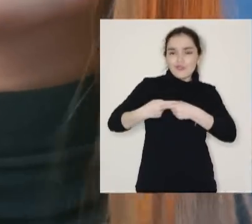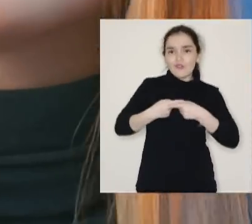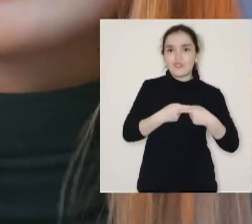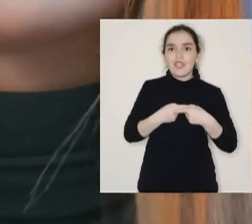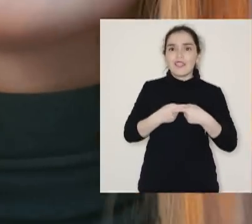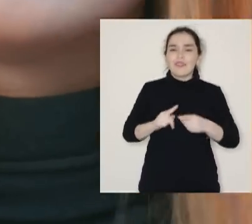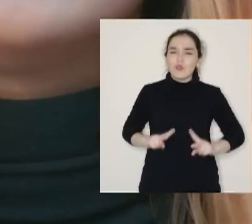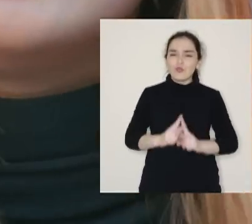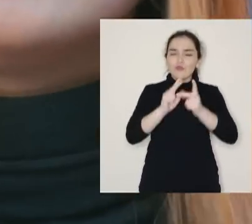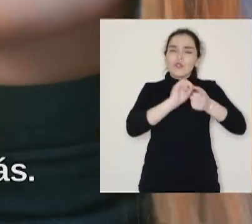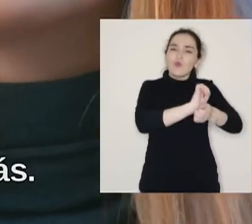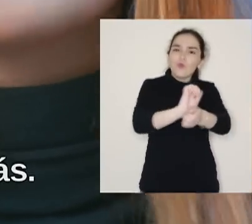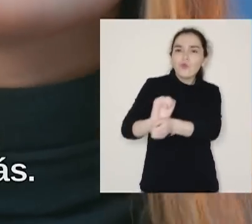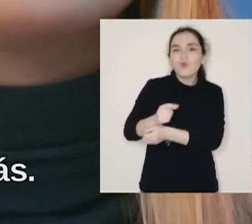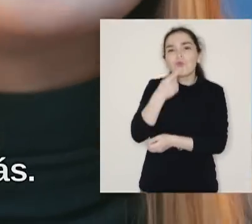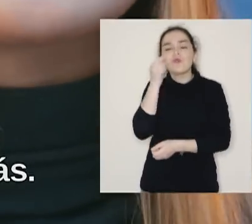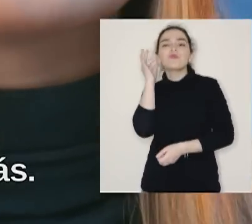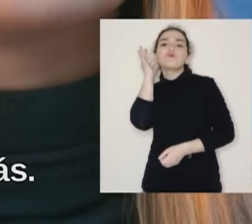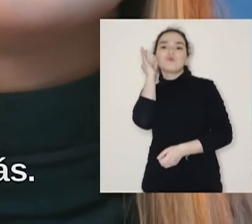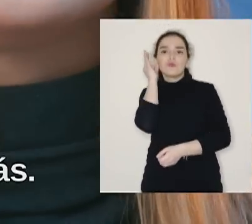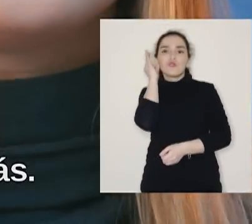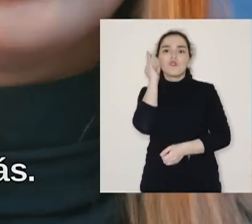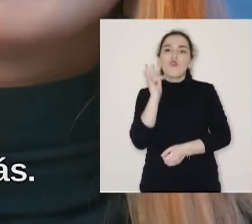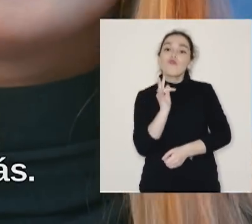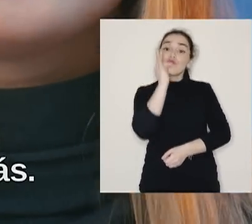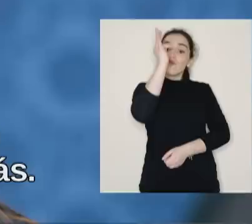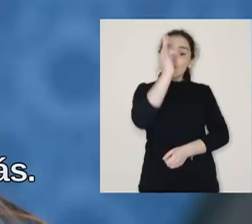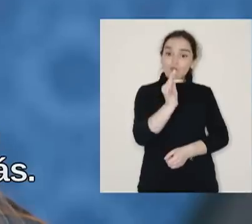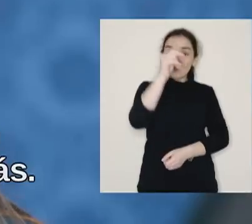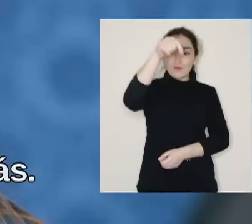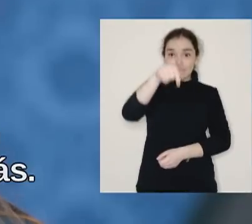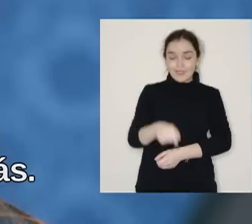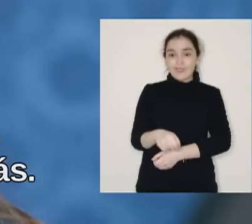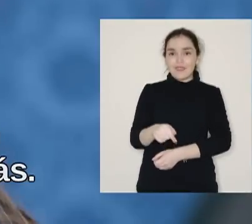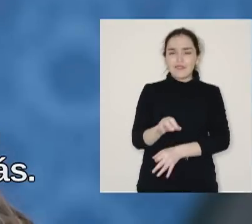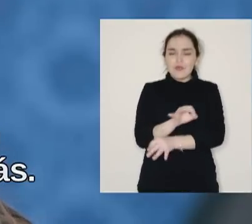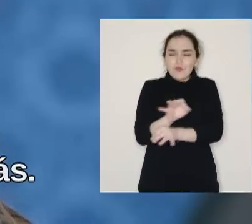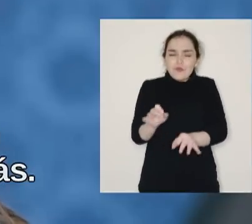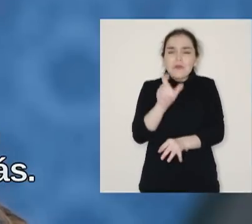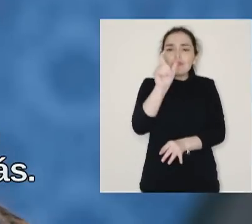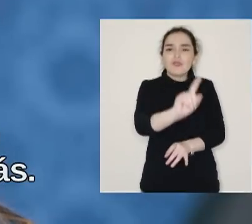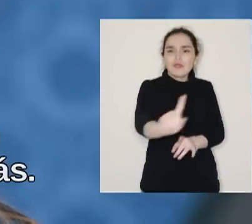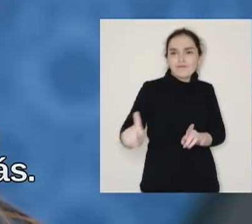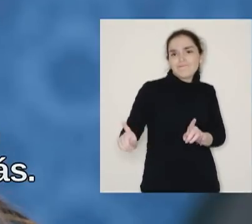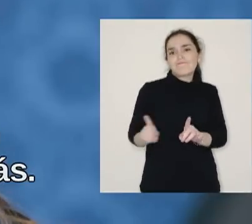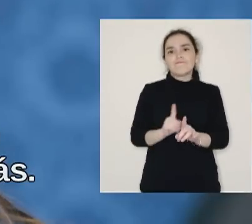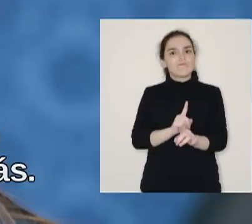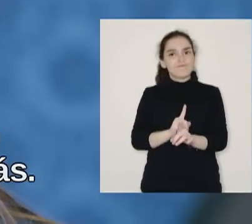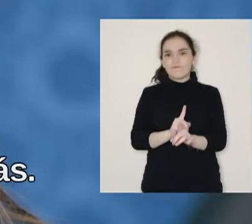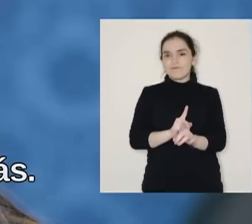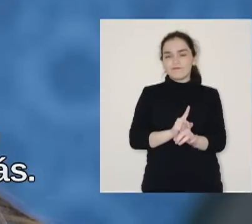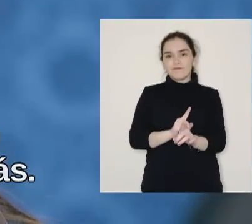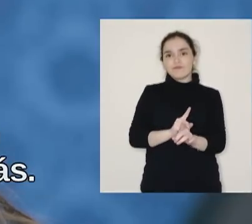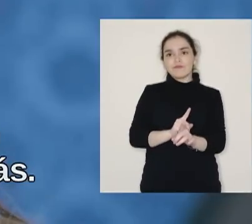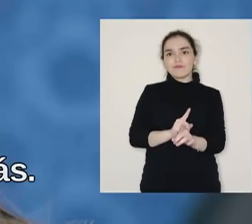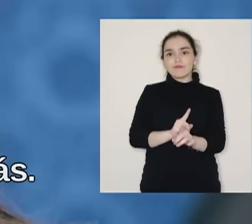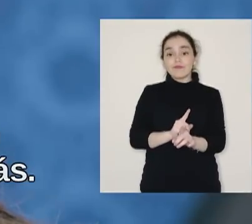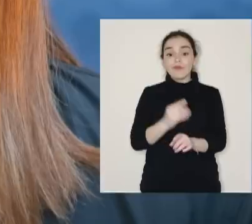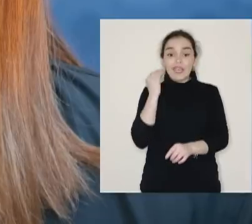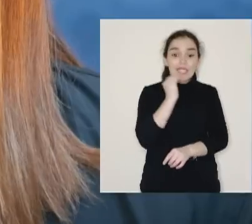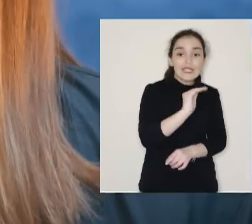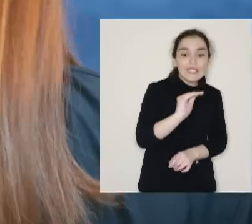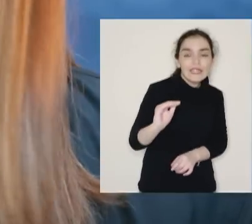con derechos sociales, de construir juntas y juntos un futuro y presente en donde nadie se quede